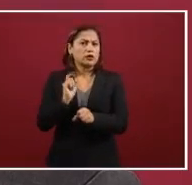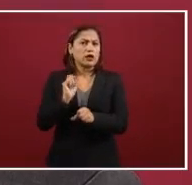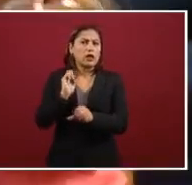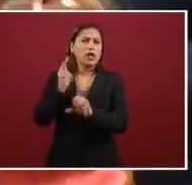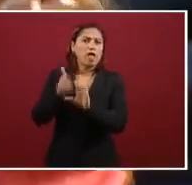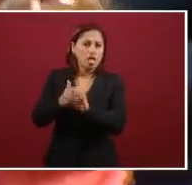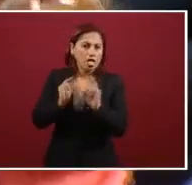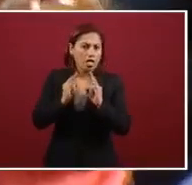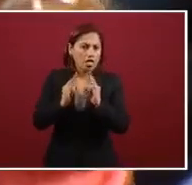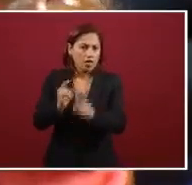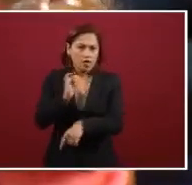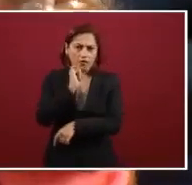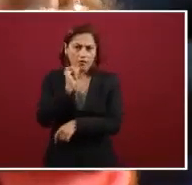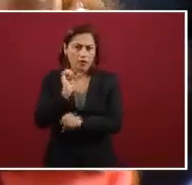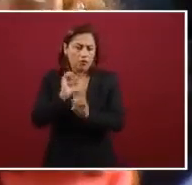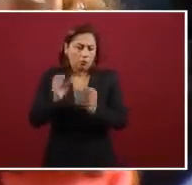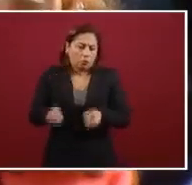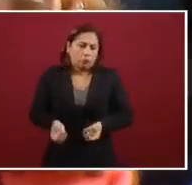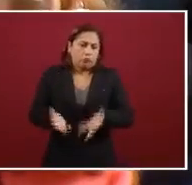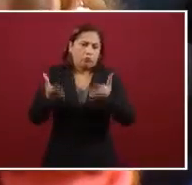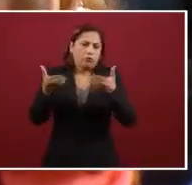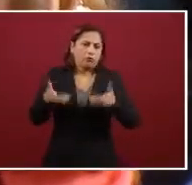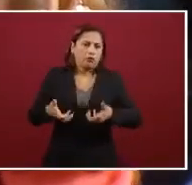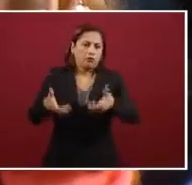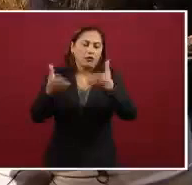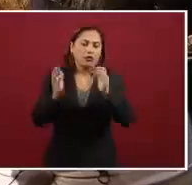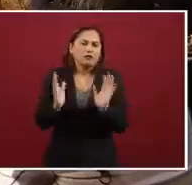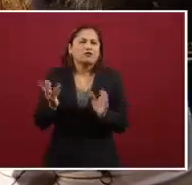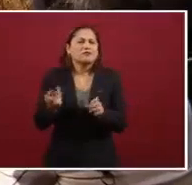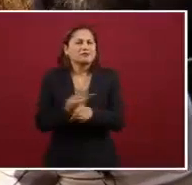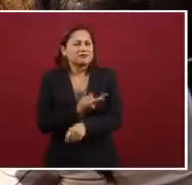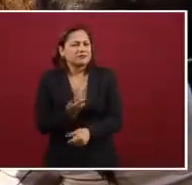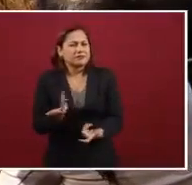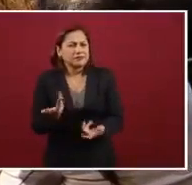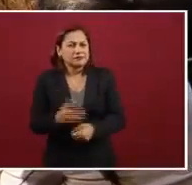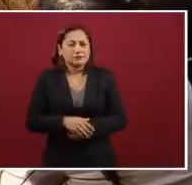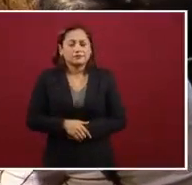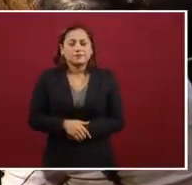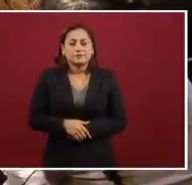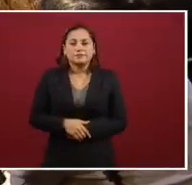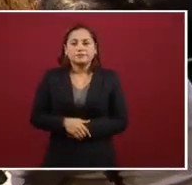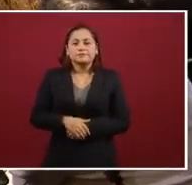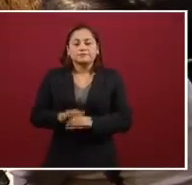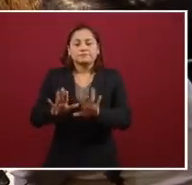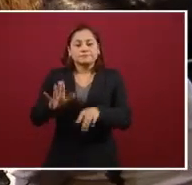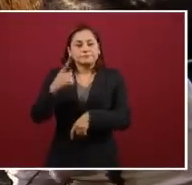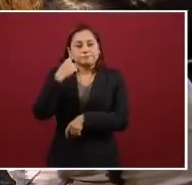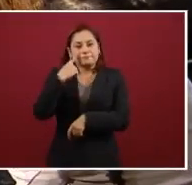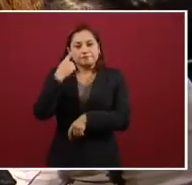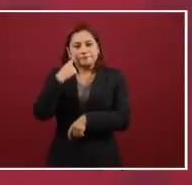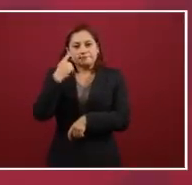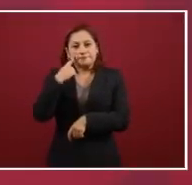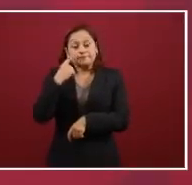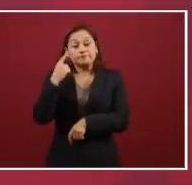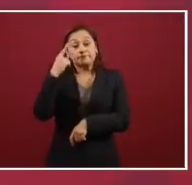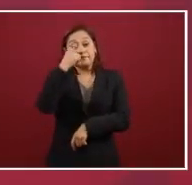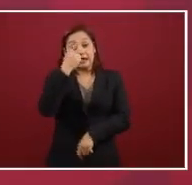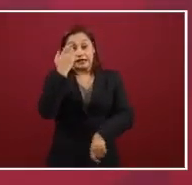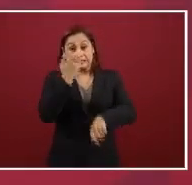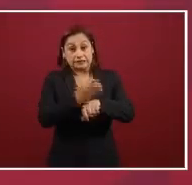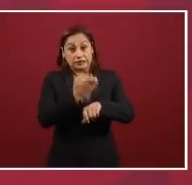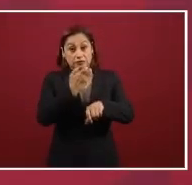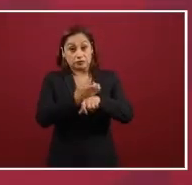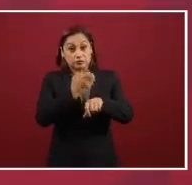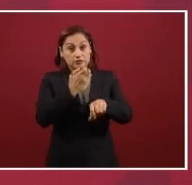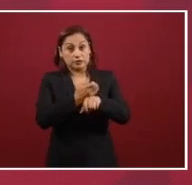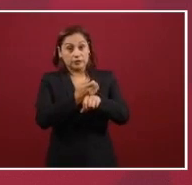están abandonados a su suerte en las calles. ¿Qué ocurre con este caso? Bueno, es que no. Primero, Estados Unidos no puede soltar a nadie en territorio mexicano. Eso lo